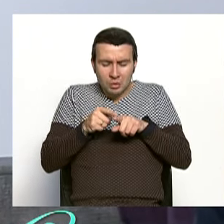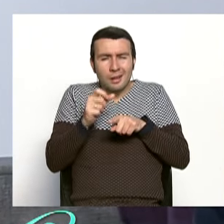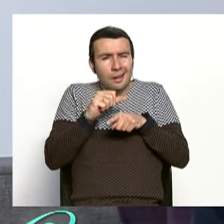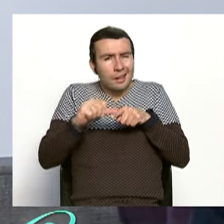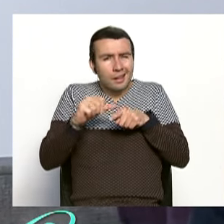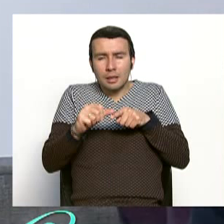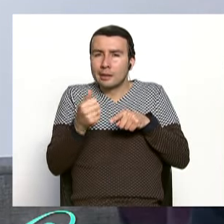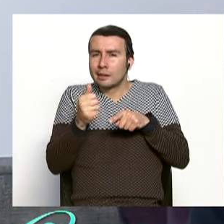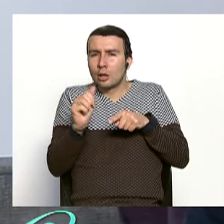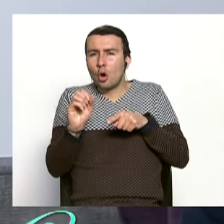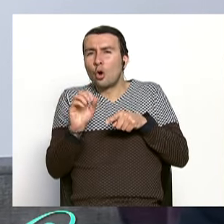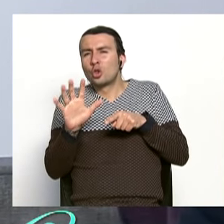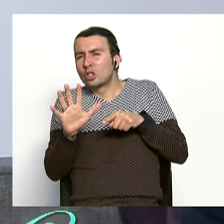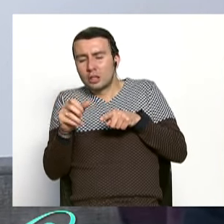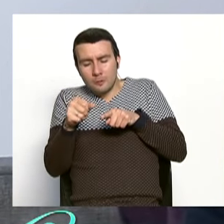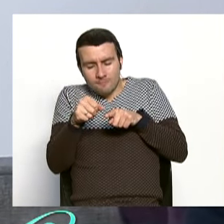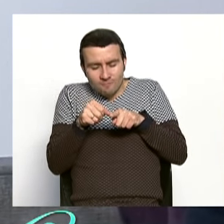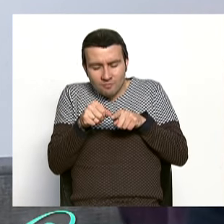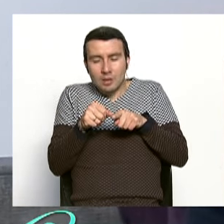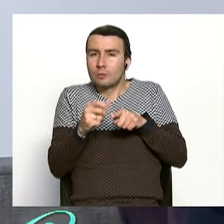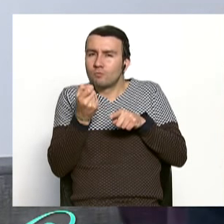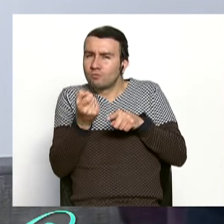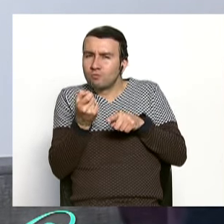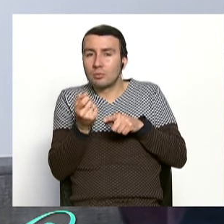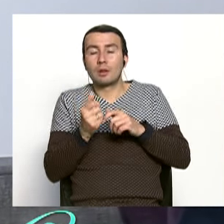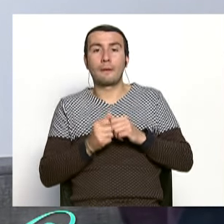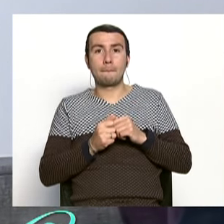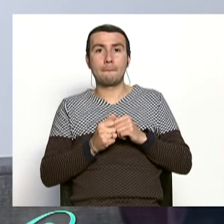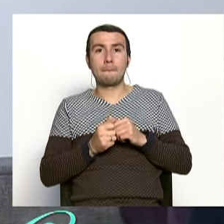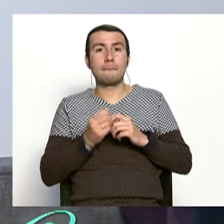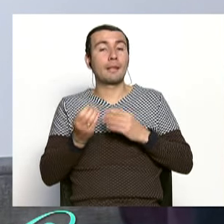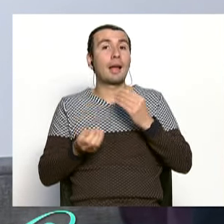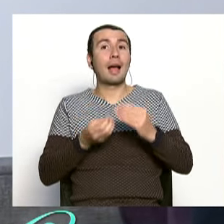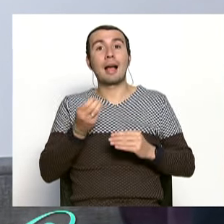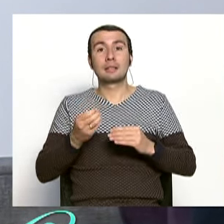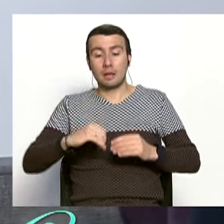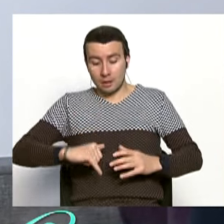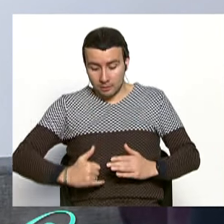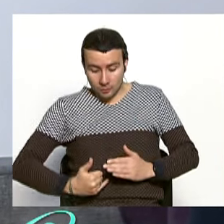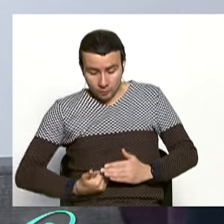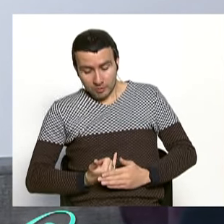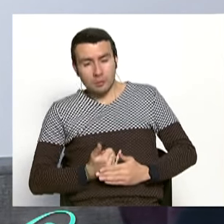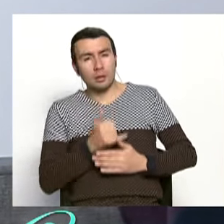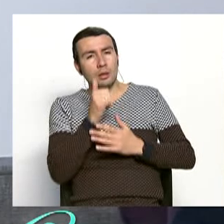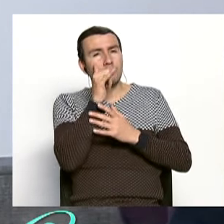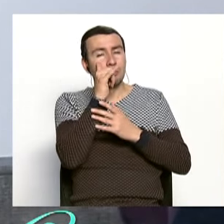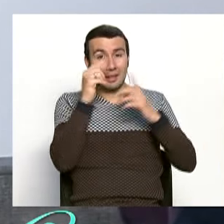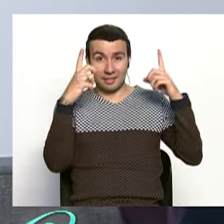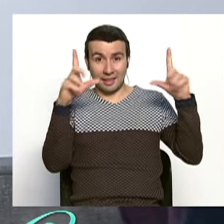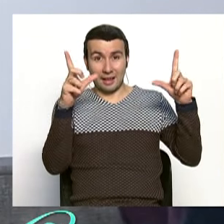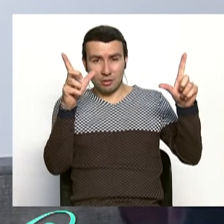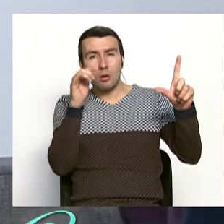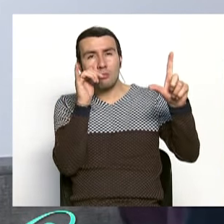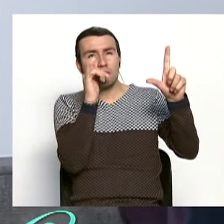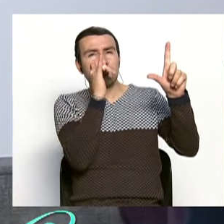diámetro y en que en el que lo que se hace es introducir una cámara especial de televisión